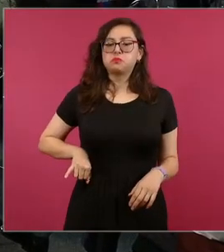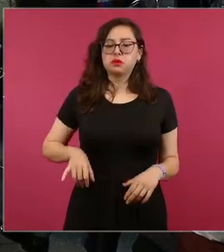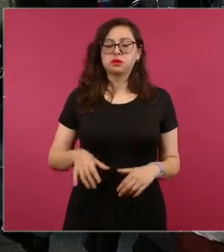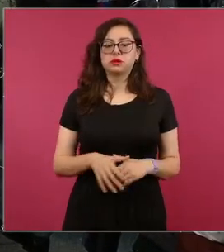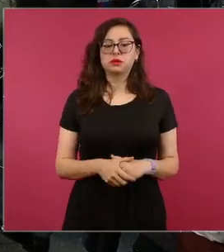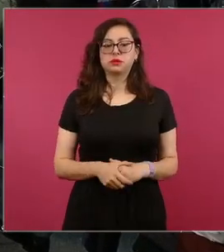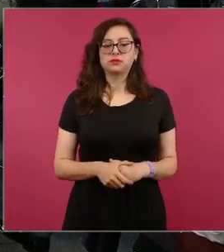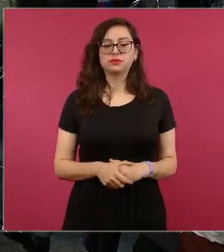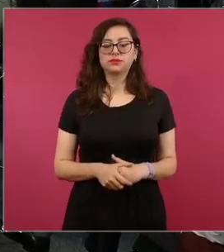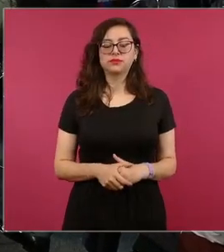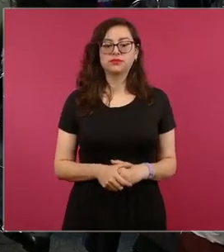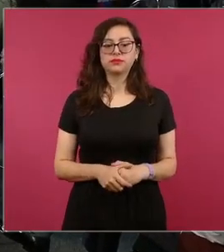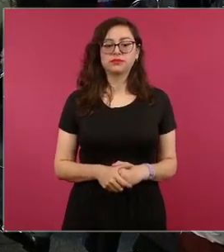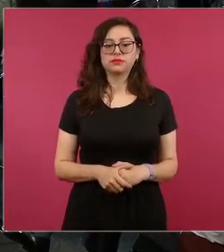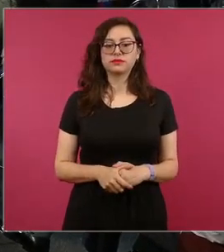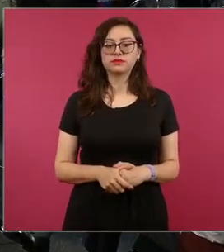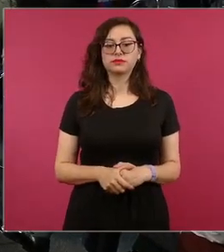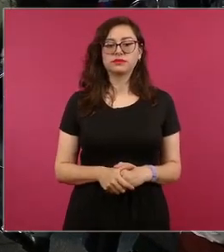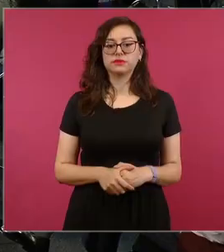Adelante.